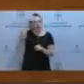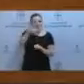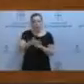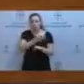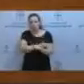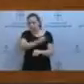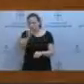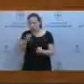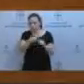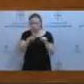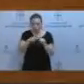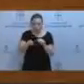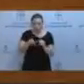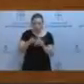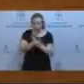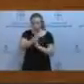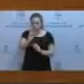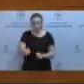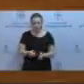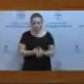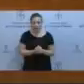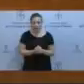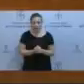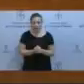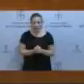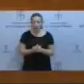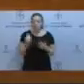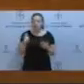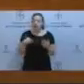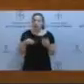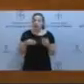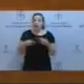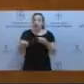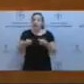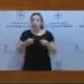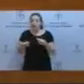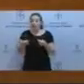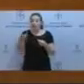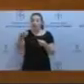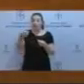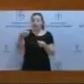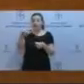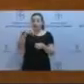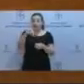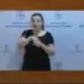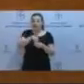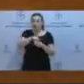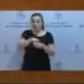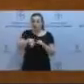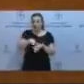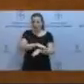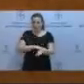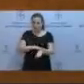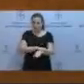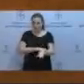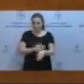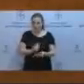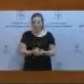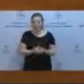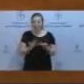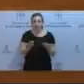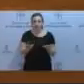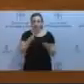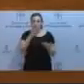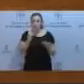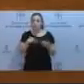hartado ustedes de verme en esta Cámara. Coordinación interadministrativa. Aquí, mire, si les sirve de consuelo, estamos los penúltimos. En vez de estar